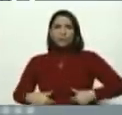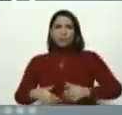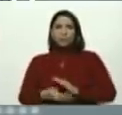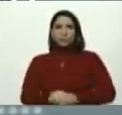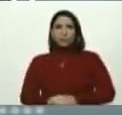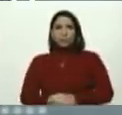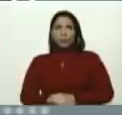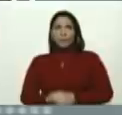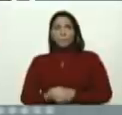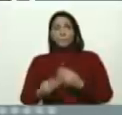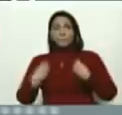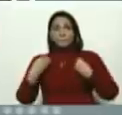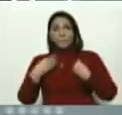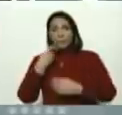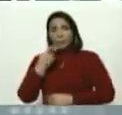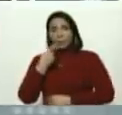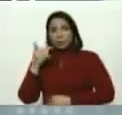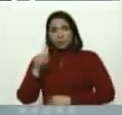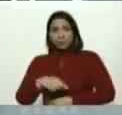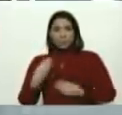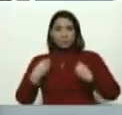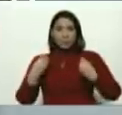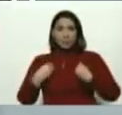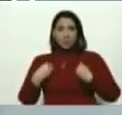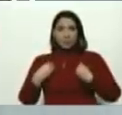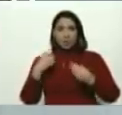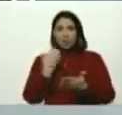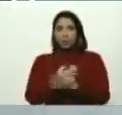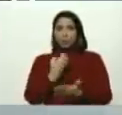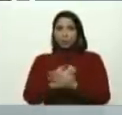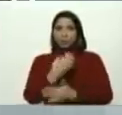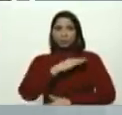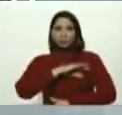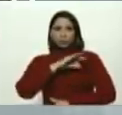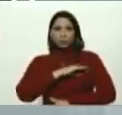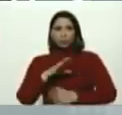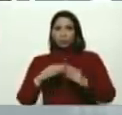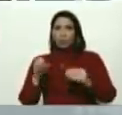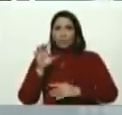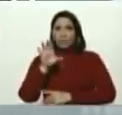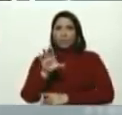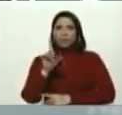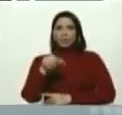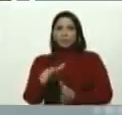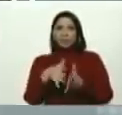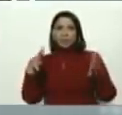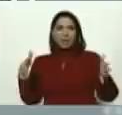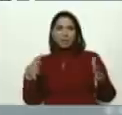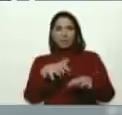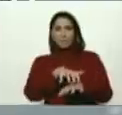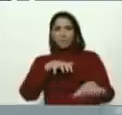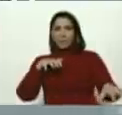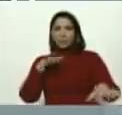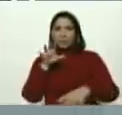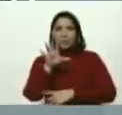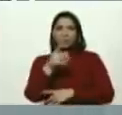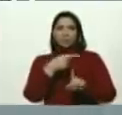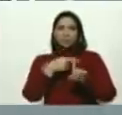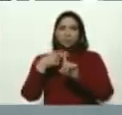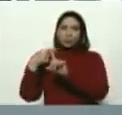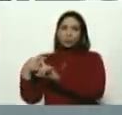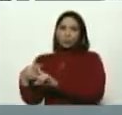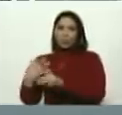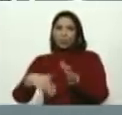de la vida política, de la vida económica, de la vida social, todo el país, las grandes mayorías del país, se sumen a